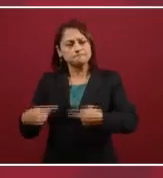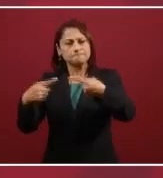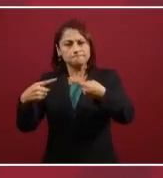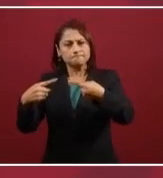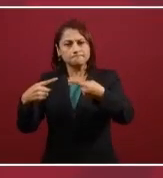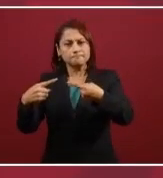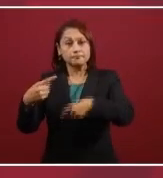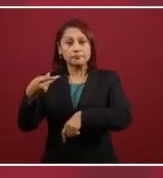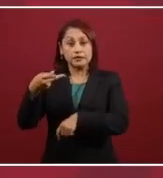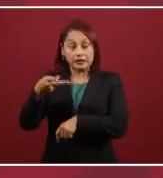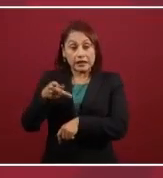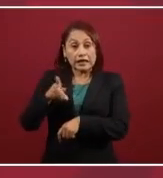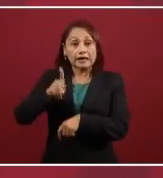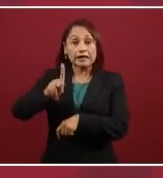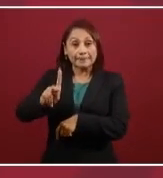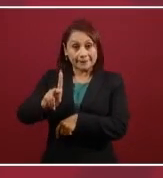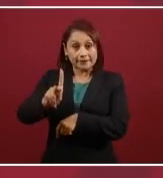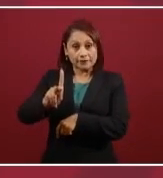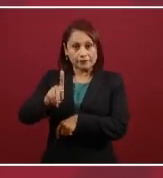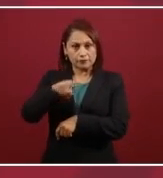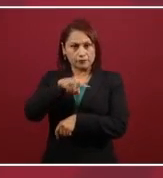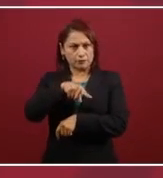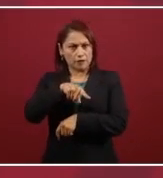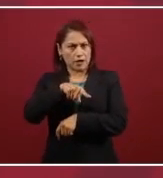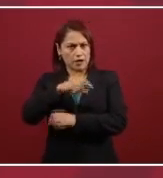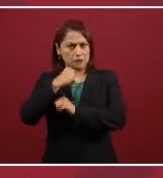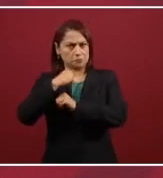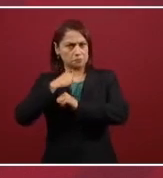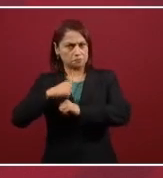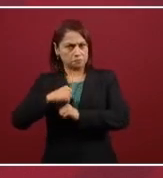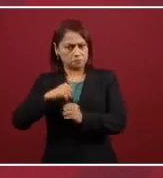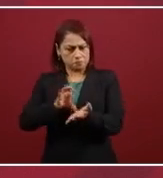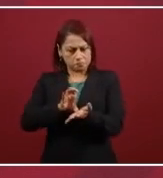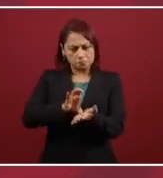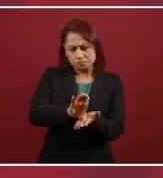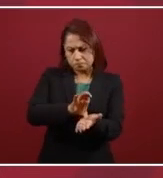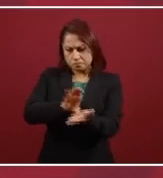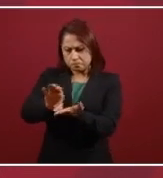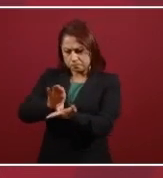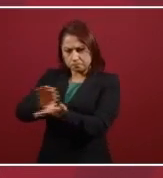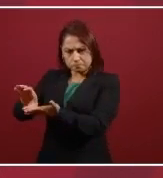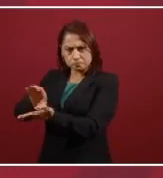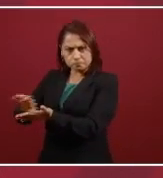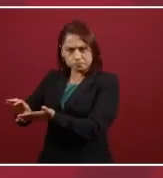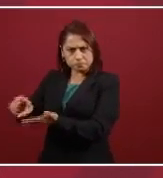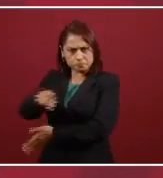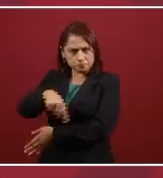se dieran créditos para beneficio de